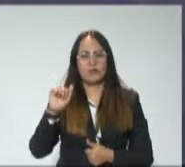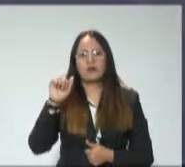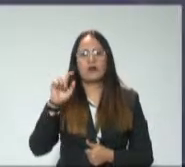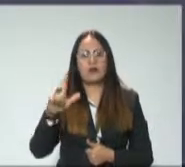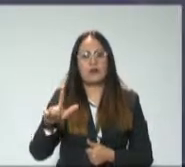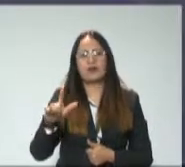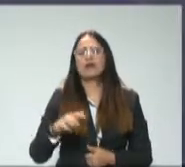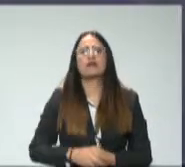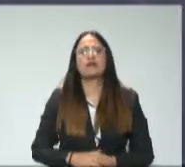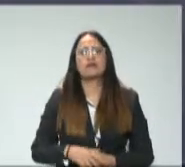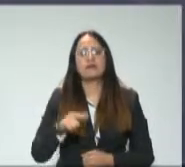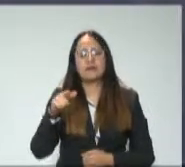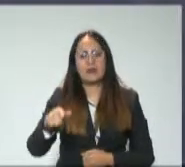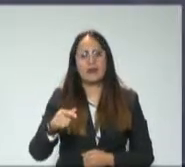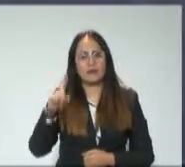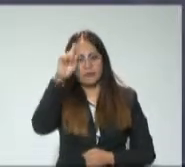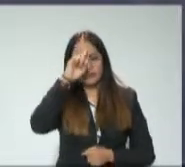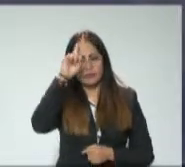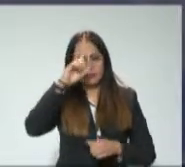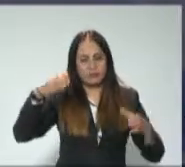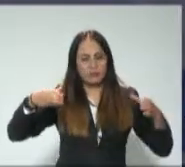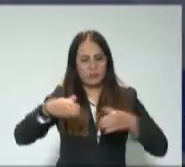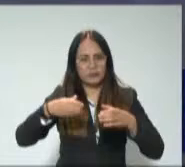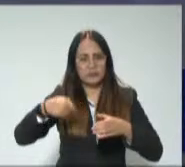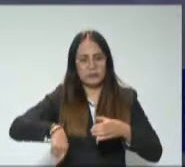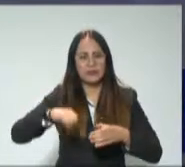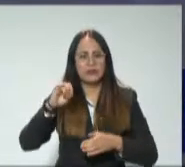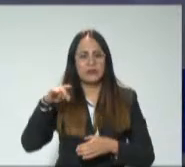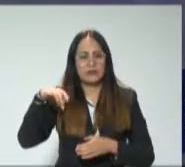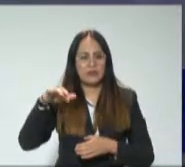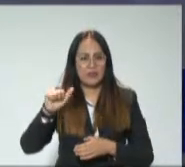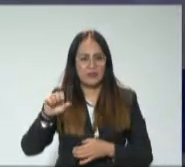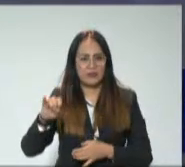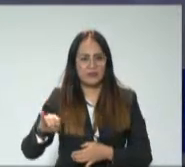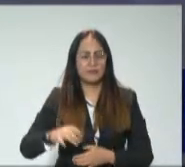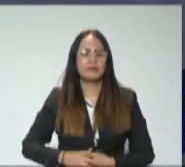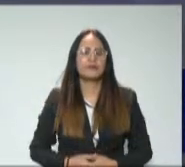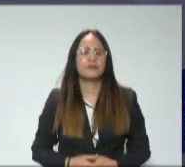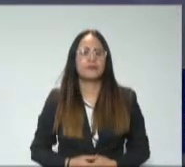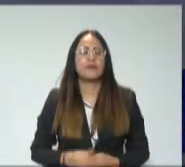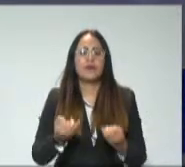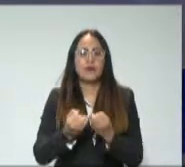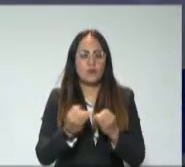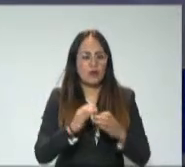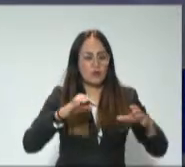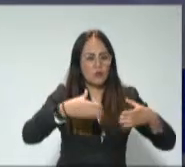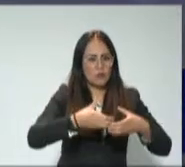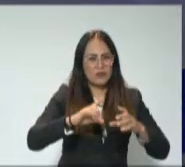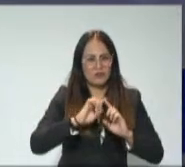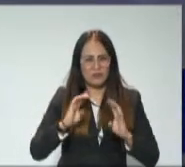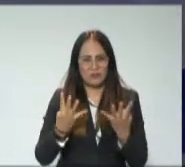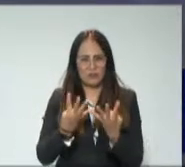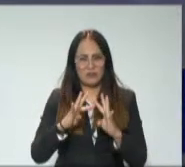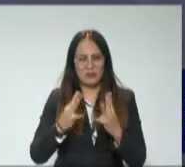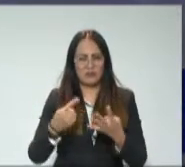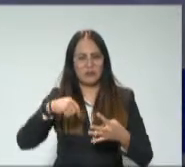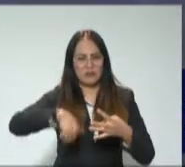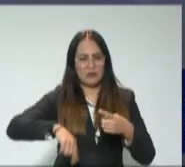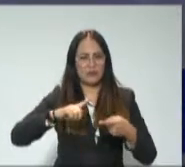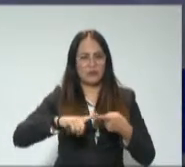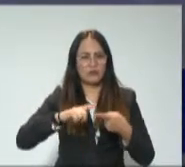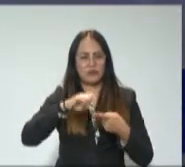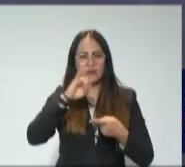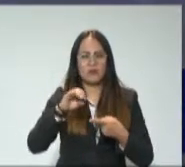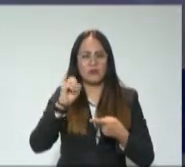Consejo consultivo del inay también quiero saludar a los comisionados del inai comisionada